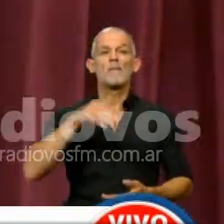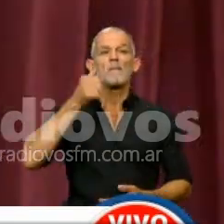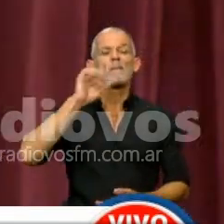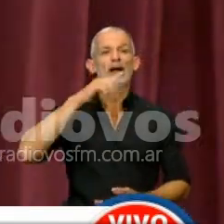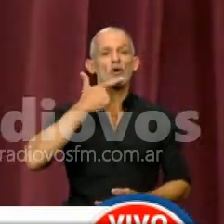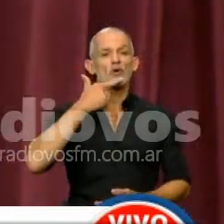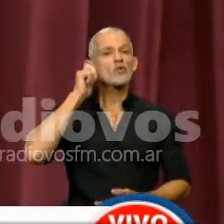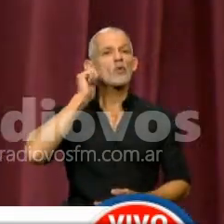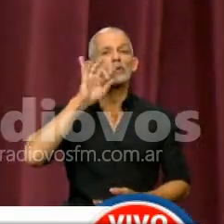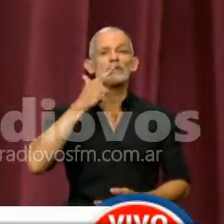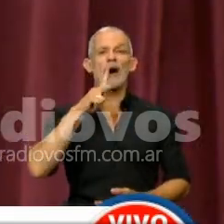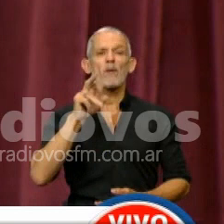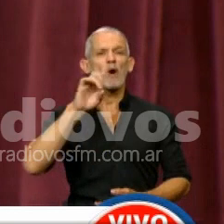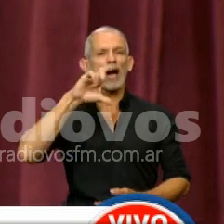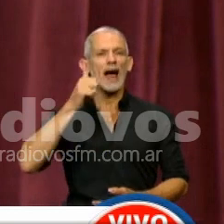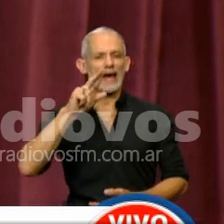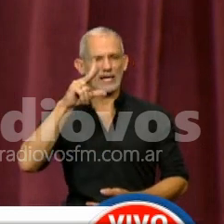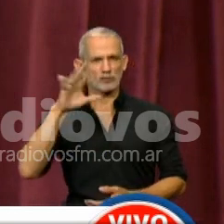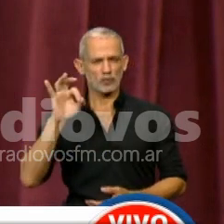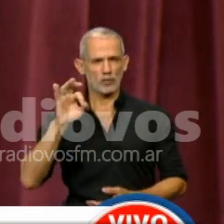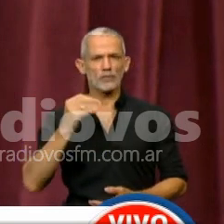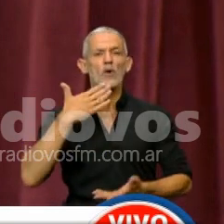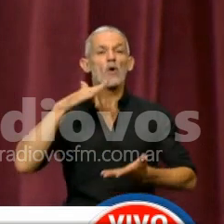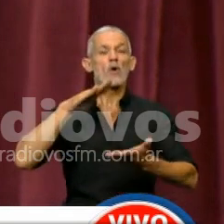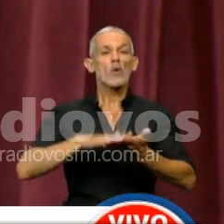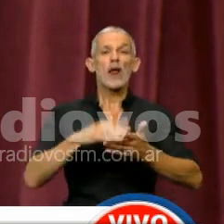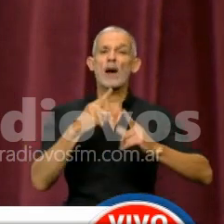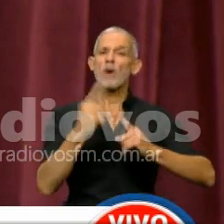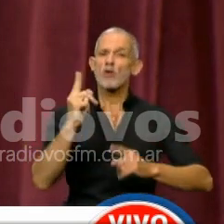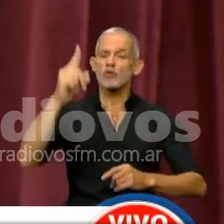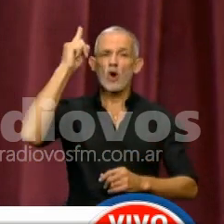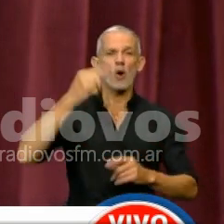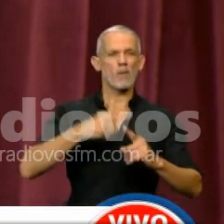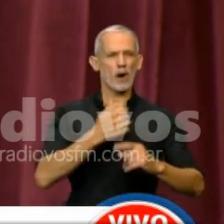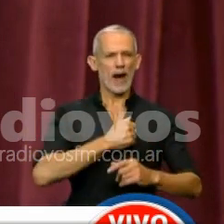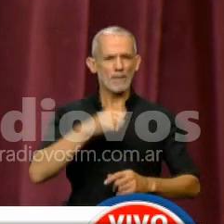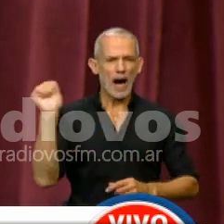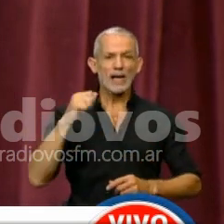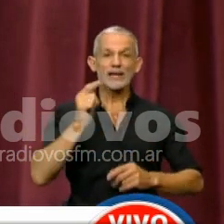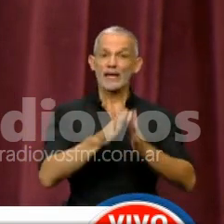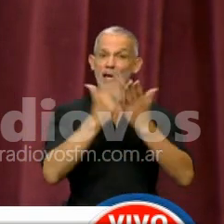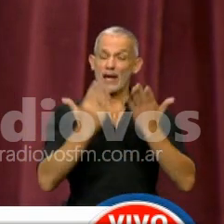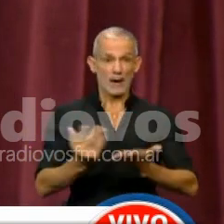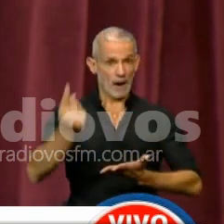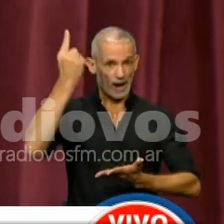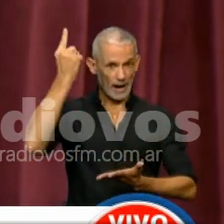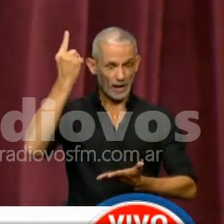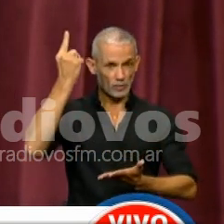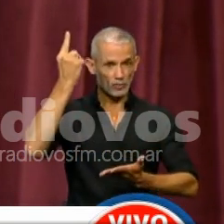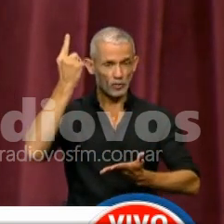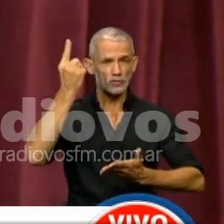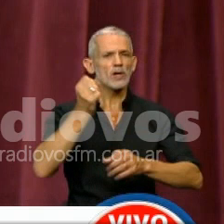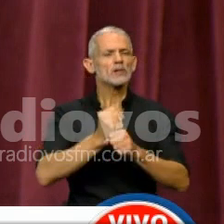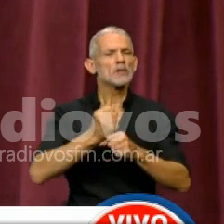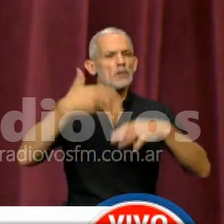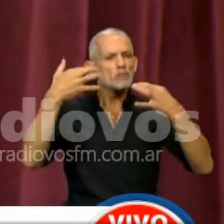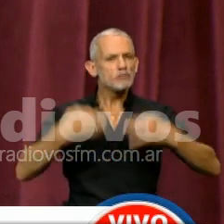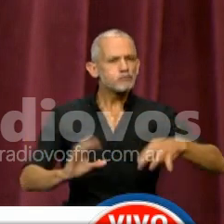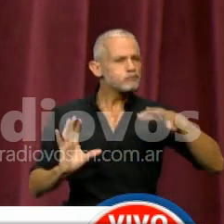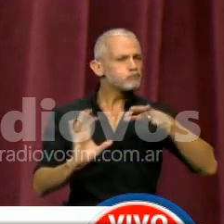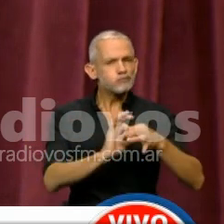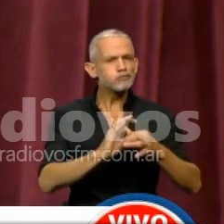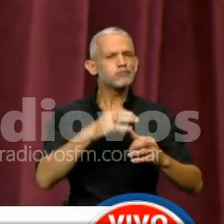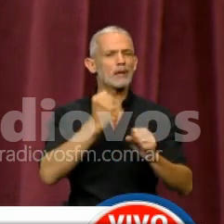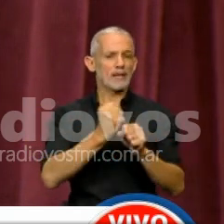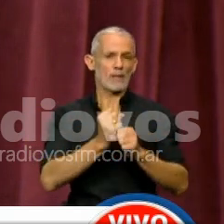Marcos Gustavo Carazo. Juráis por Dios, por la patria y estos santos evangelios, desempeñar